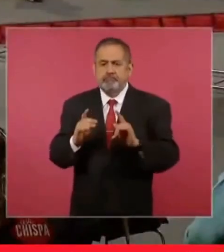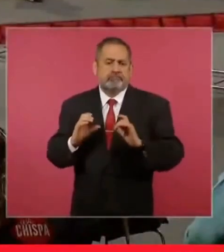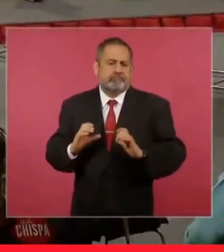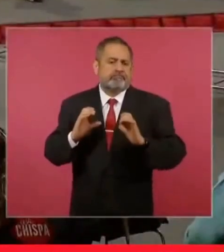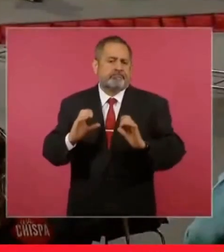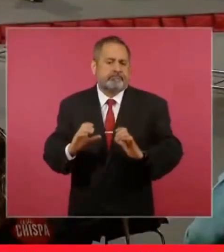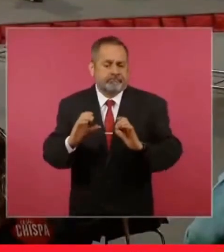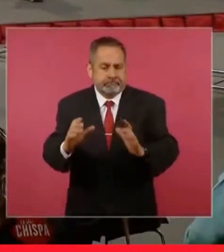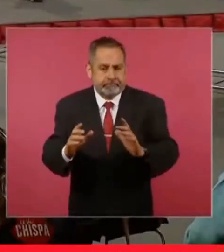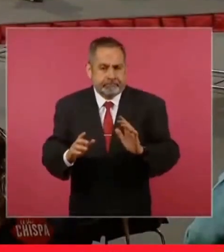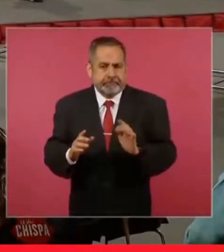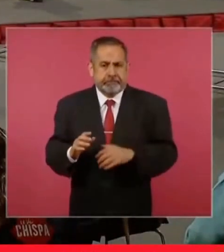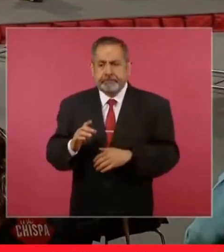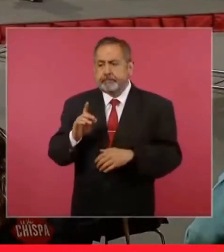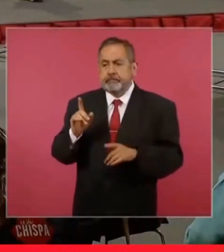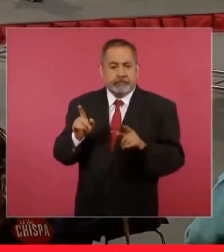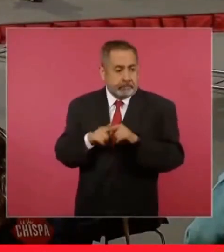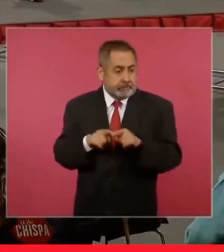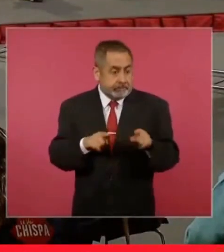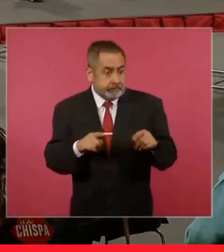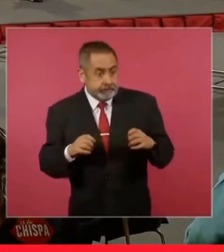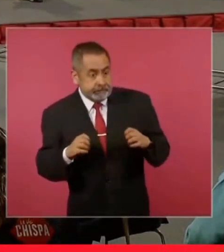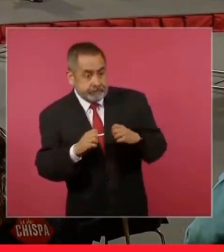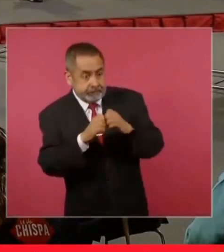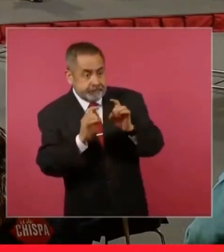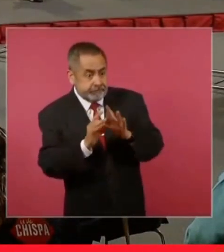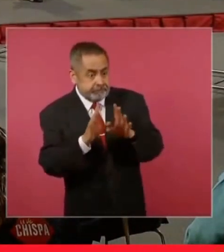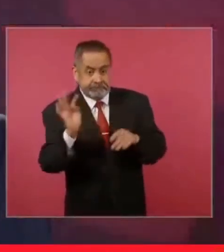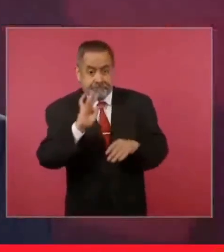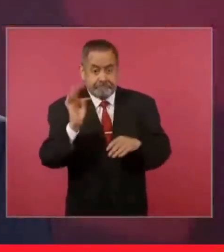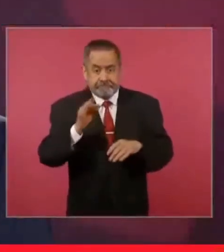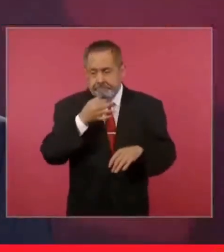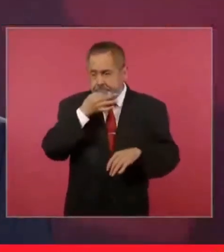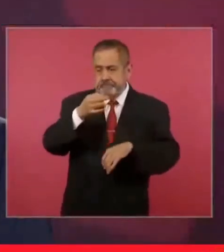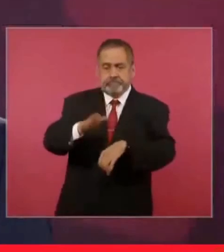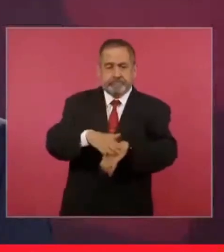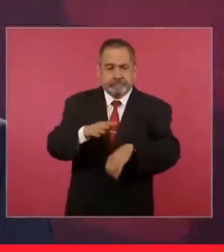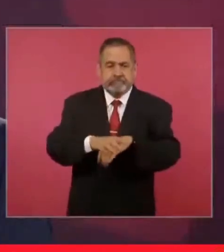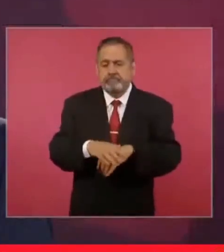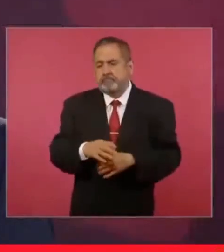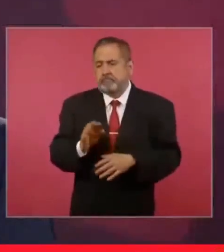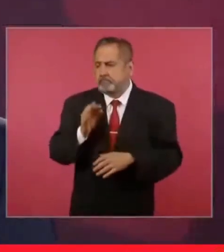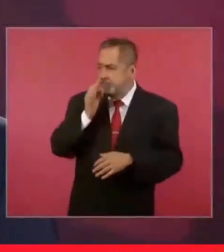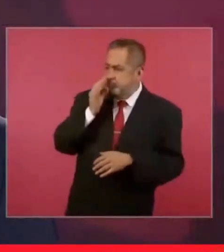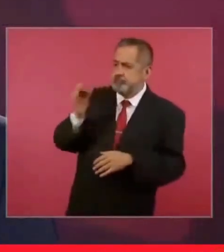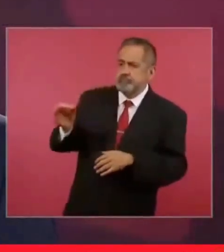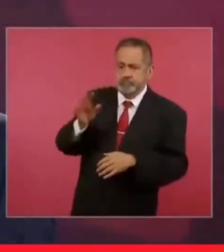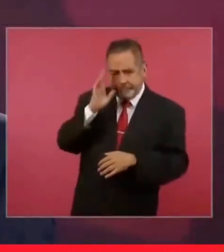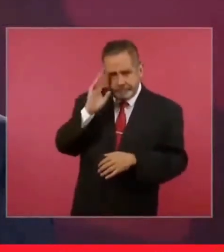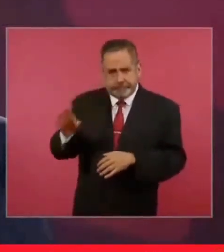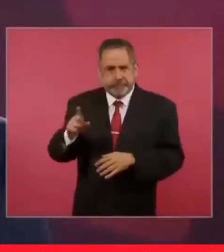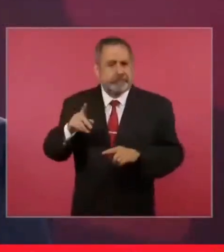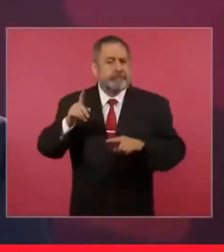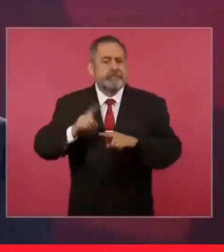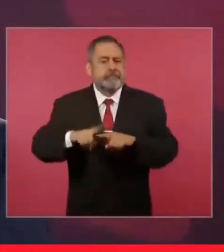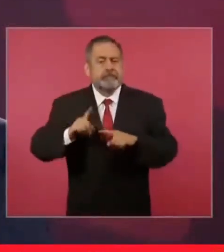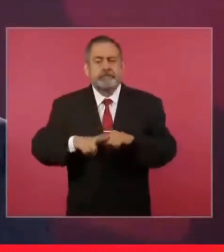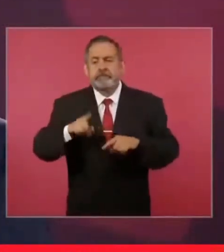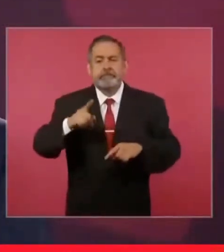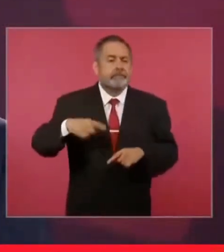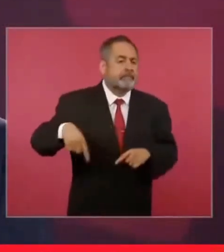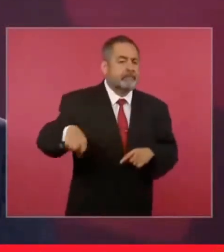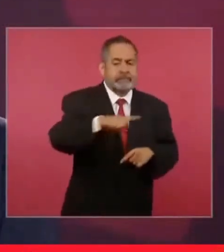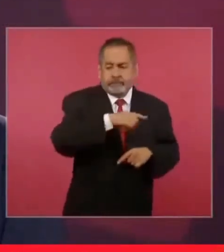simplemente notificamos que hay una alerta. En comunicaciones directas, los agentes que pueden ser perjudicados